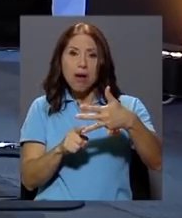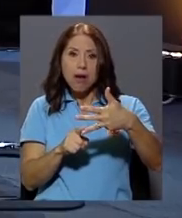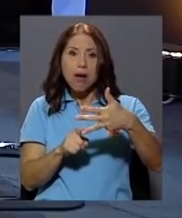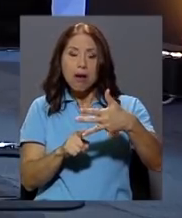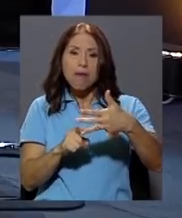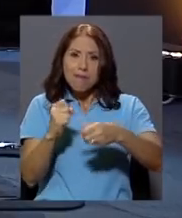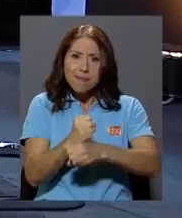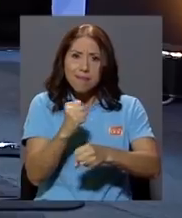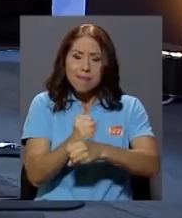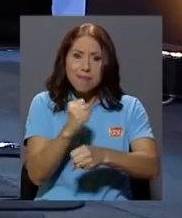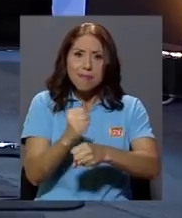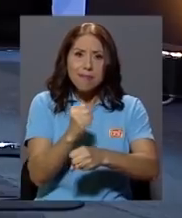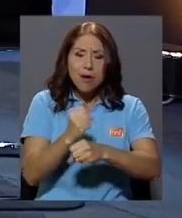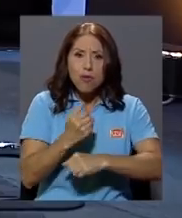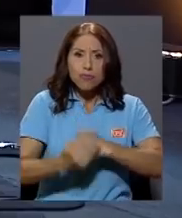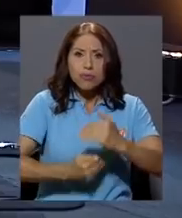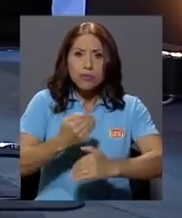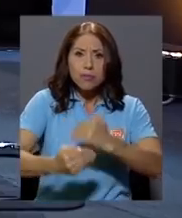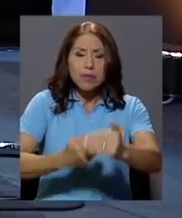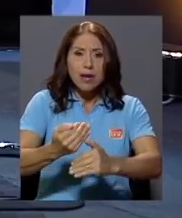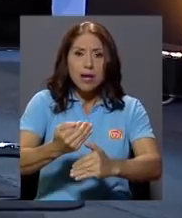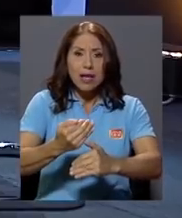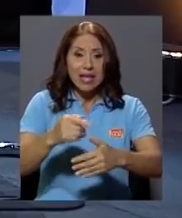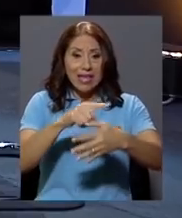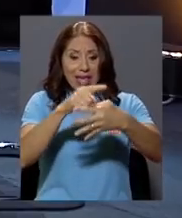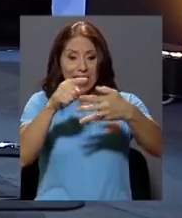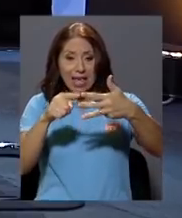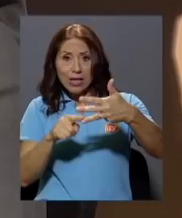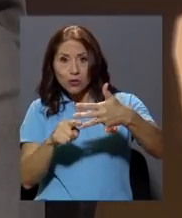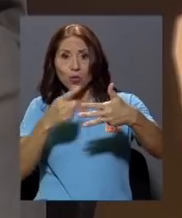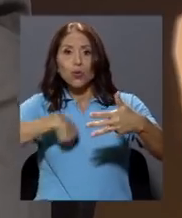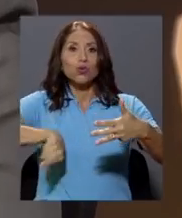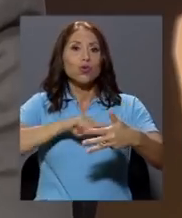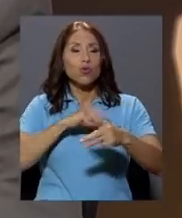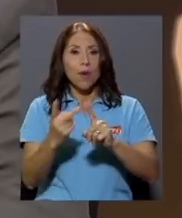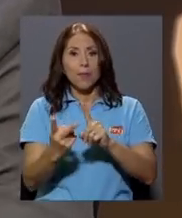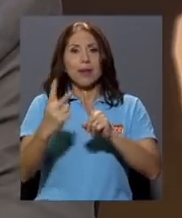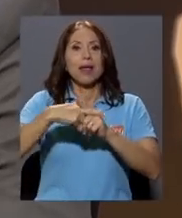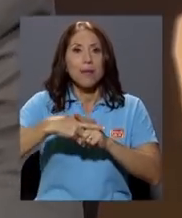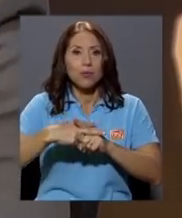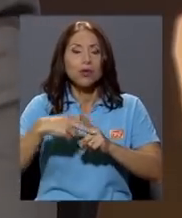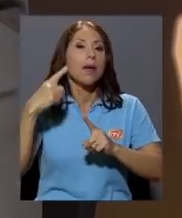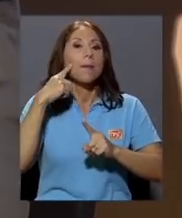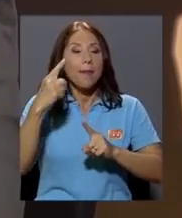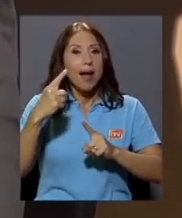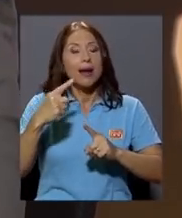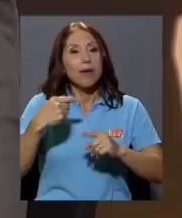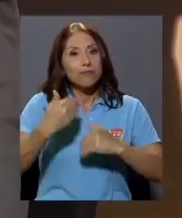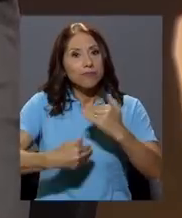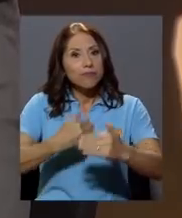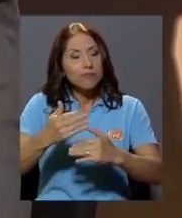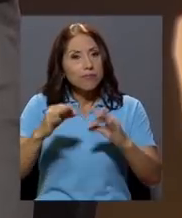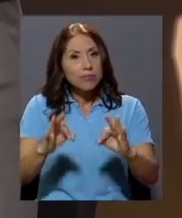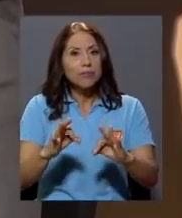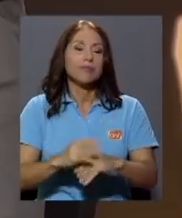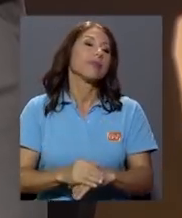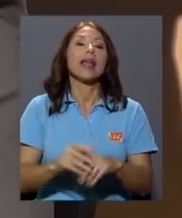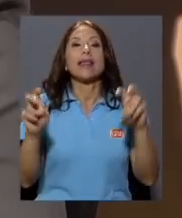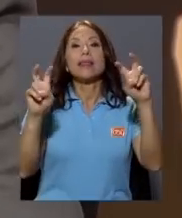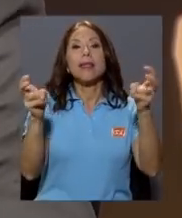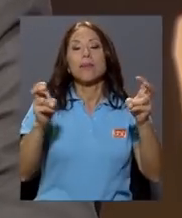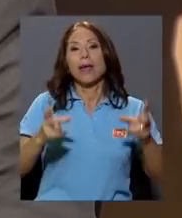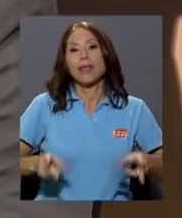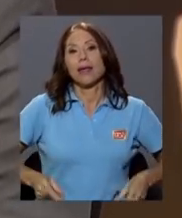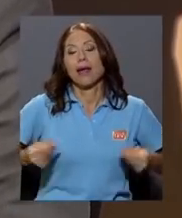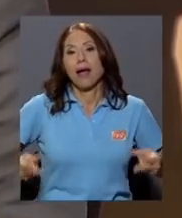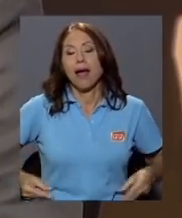entren en funcionamiento, es decir, que apliquemos estas medidas encaminadas a estos cuatro aspectos. En